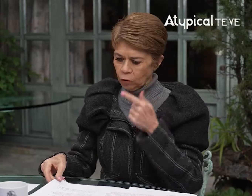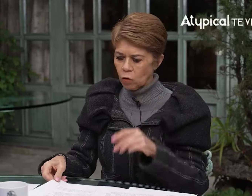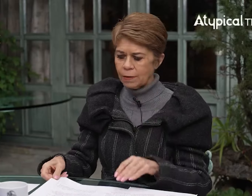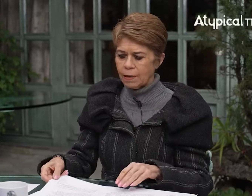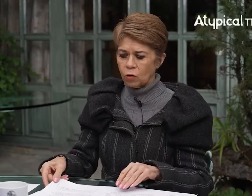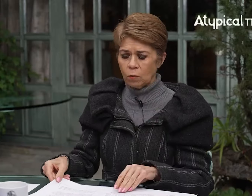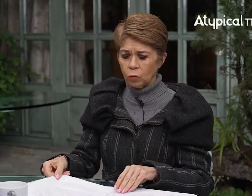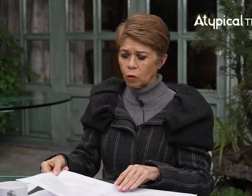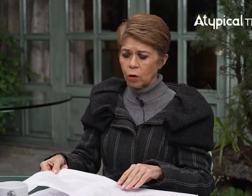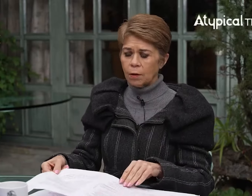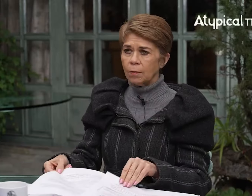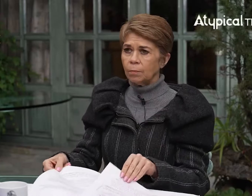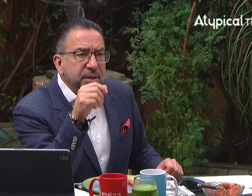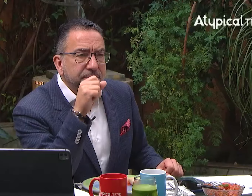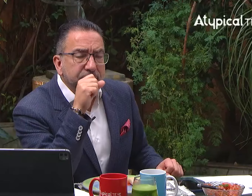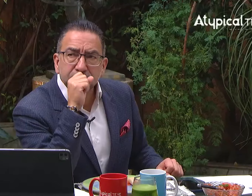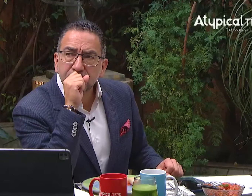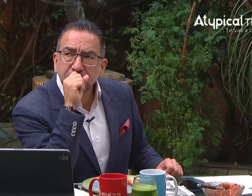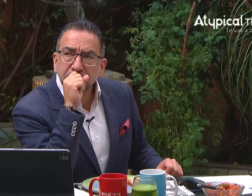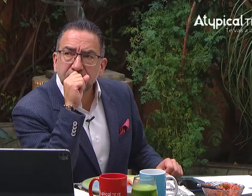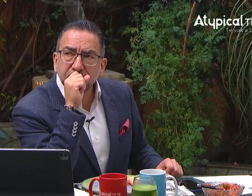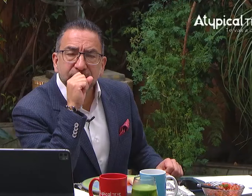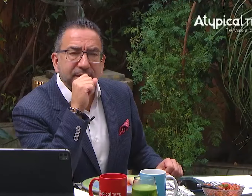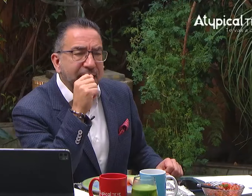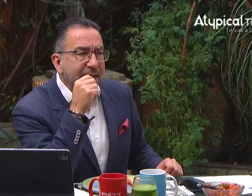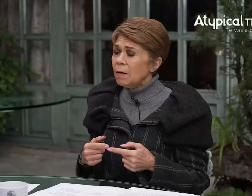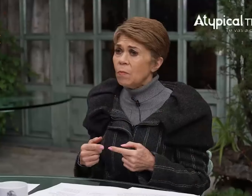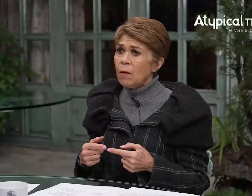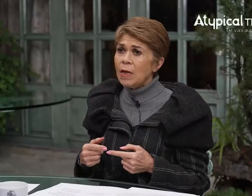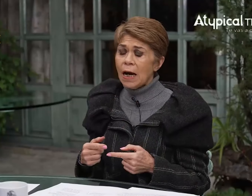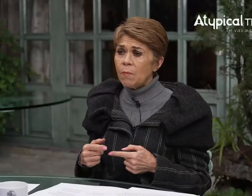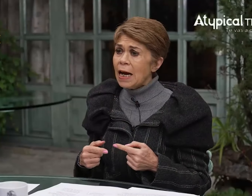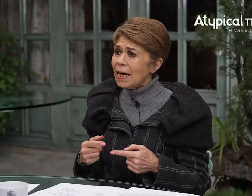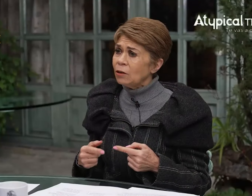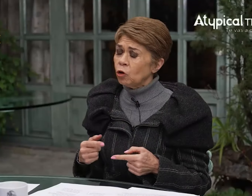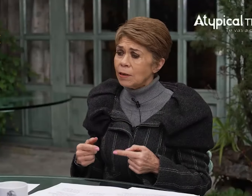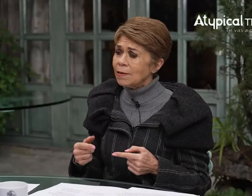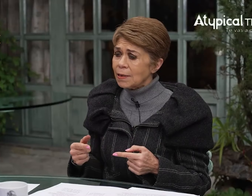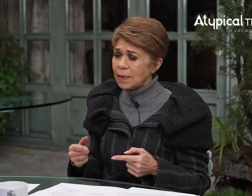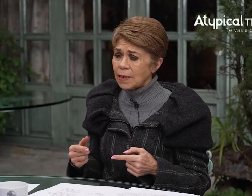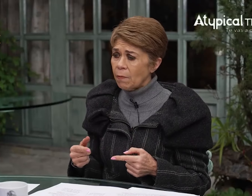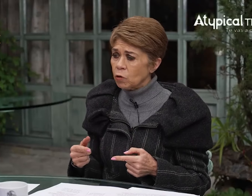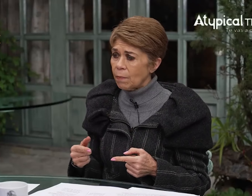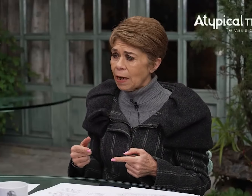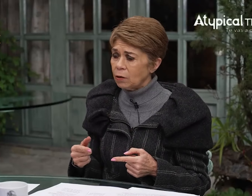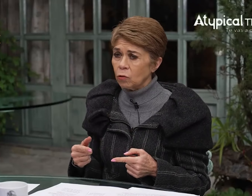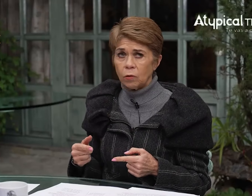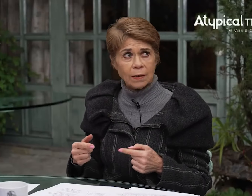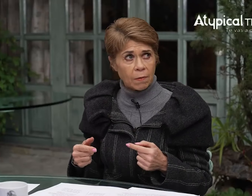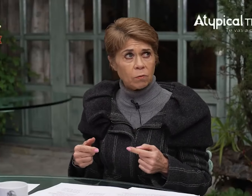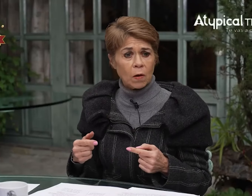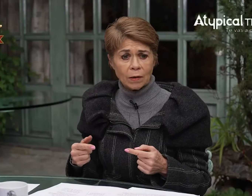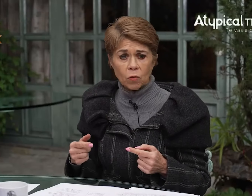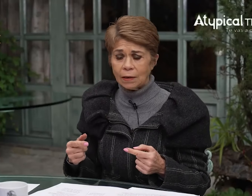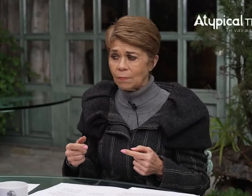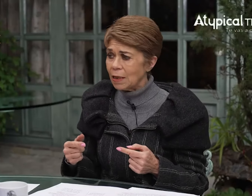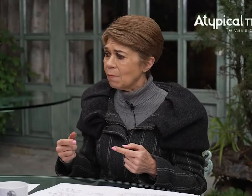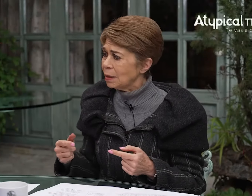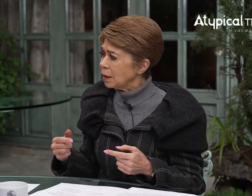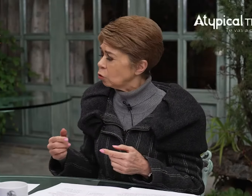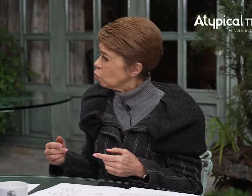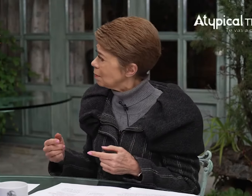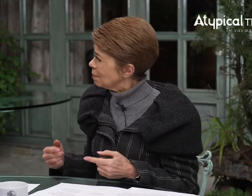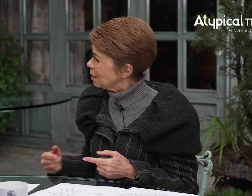¿Sí? Yo soy el centro del mundo. Yo soy la víctima siempre. ¿Sí? Pero mira, en todas estas estábamos hablando del